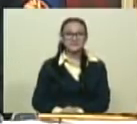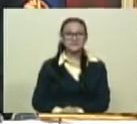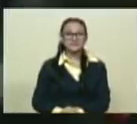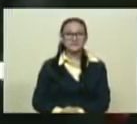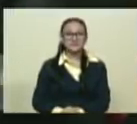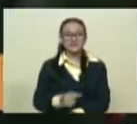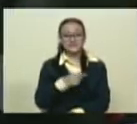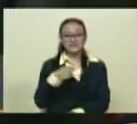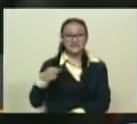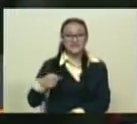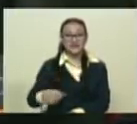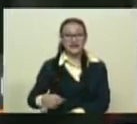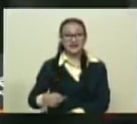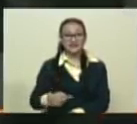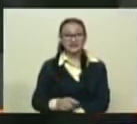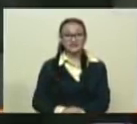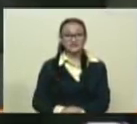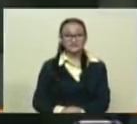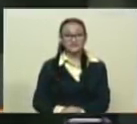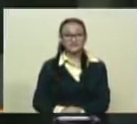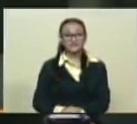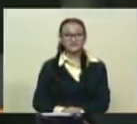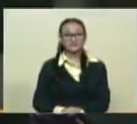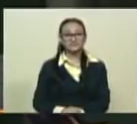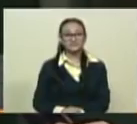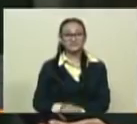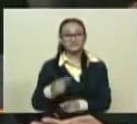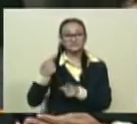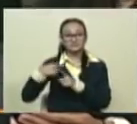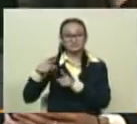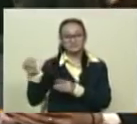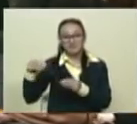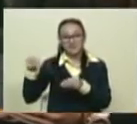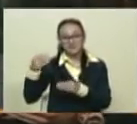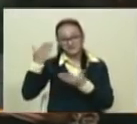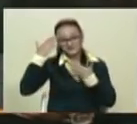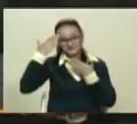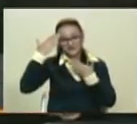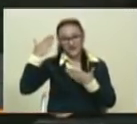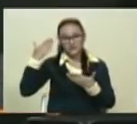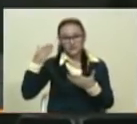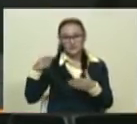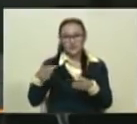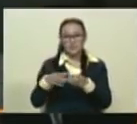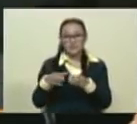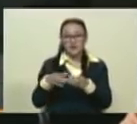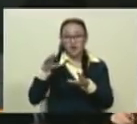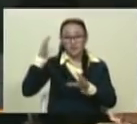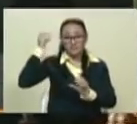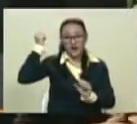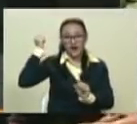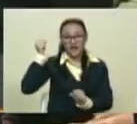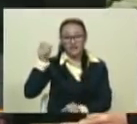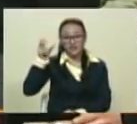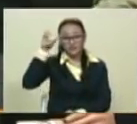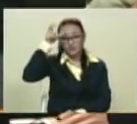China, etcétera, etcétera. Y bueno, mi saludo a los compañeros que están en la embajada de